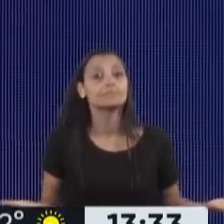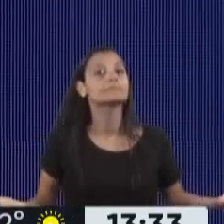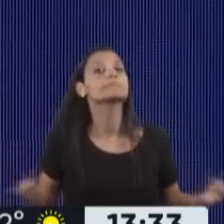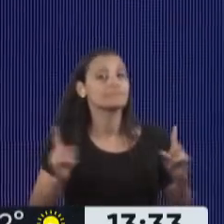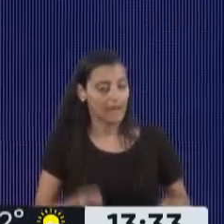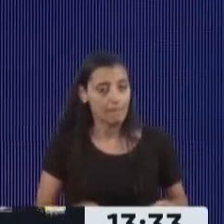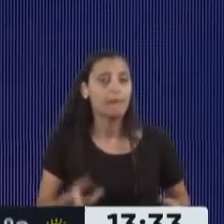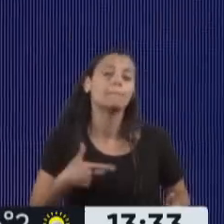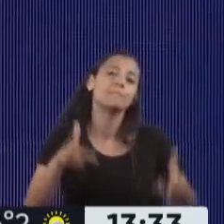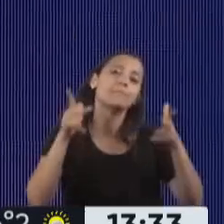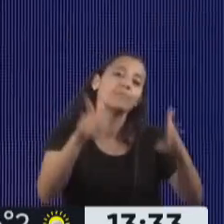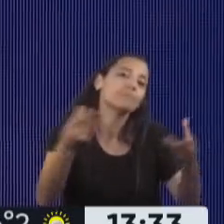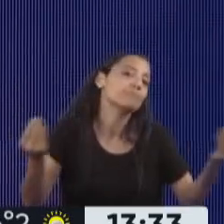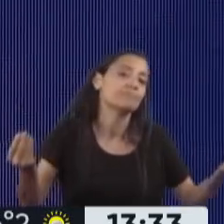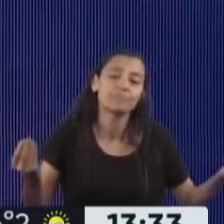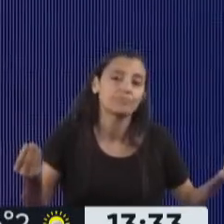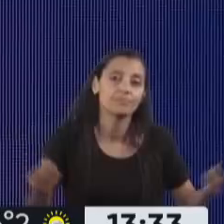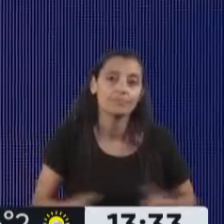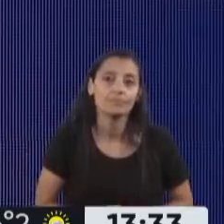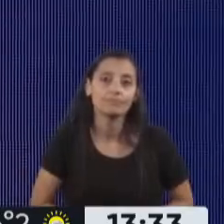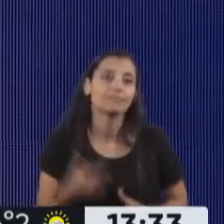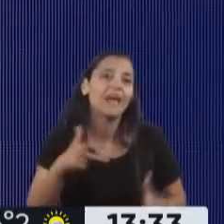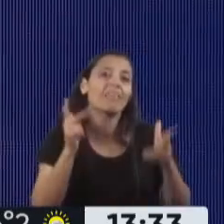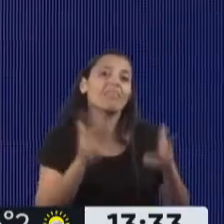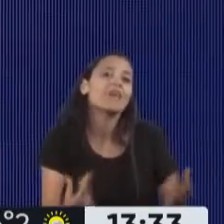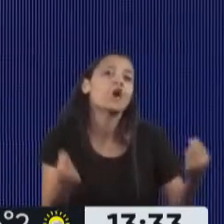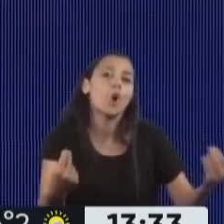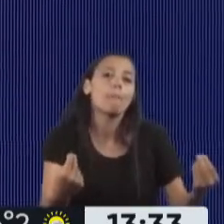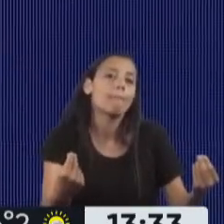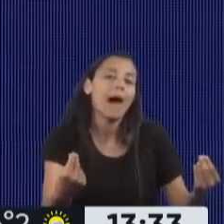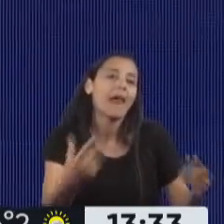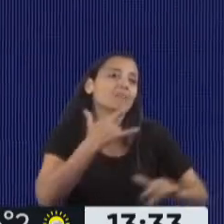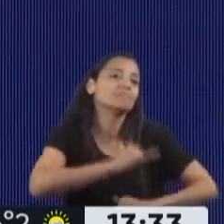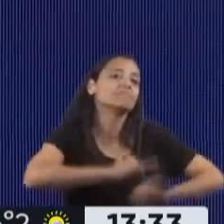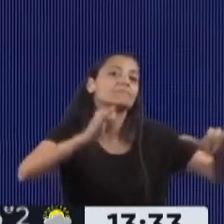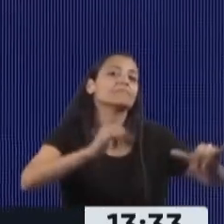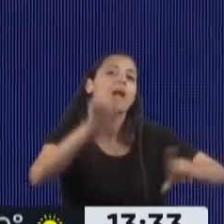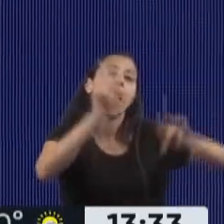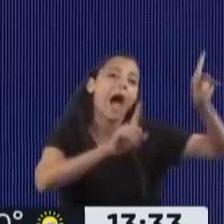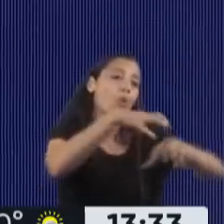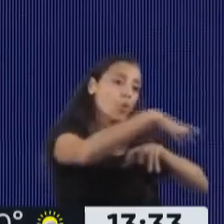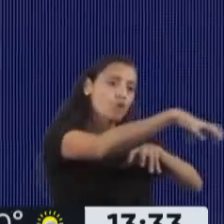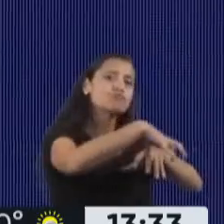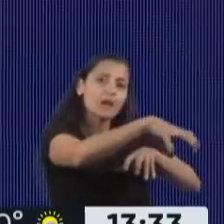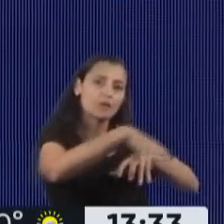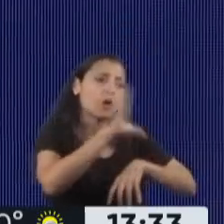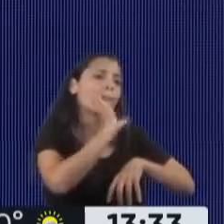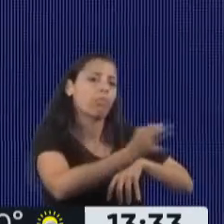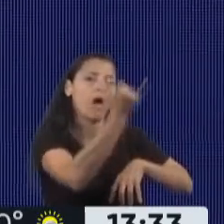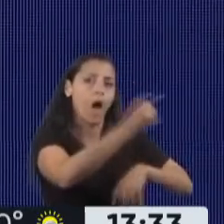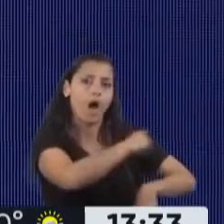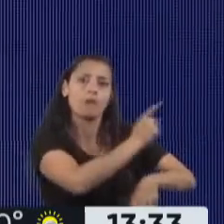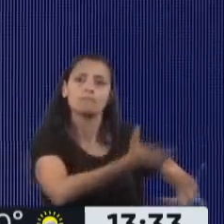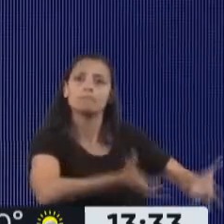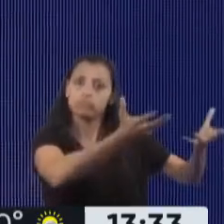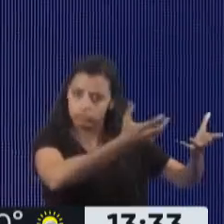esto solamente lo digo a los efectos de mera enunciación de sectores que sí tienen un potencial enorme, que no